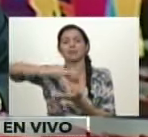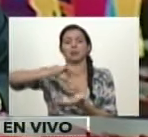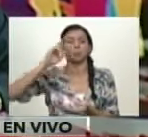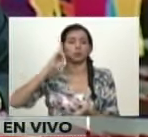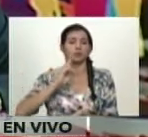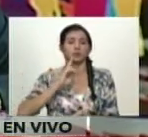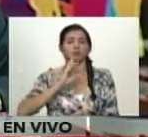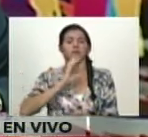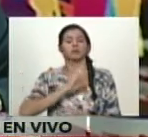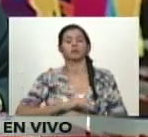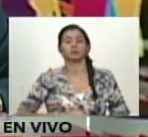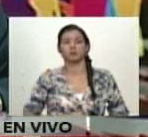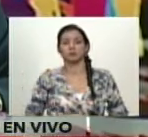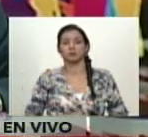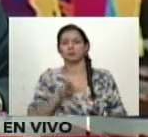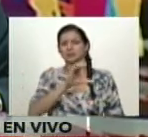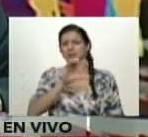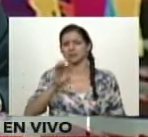y desde ya,